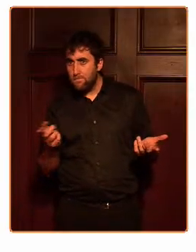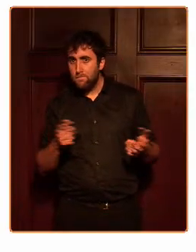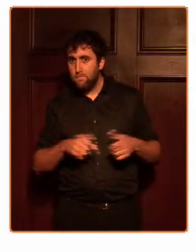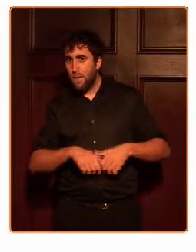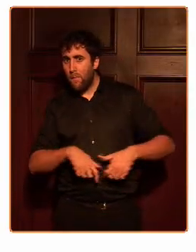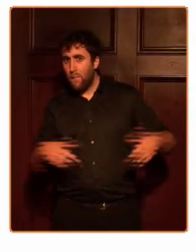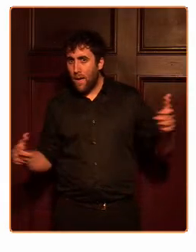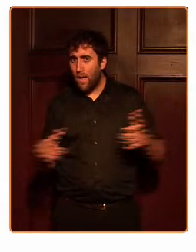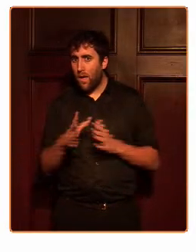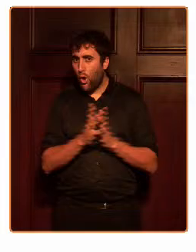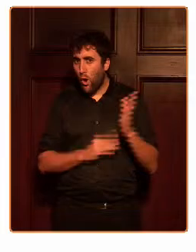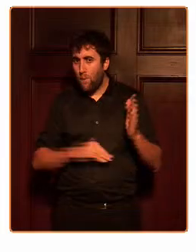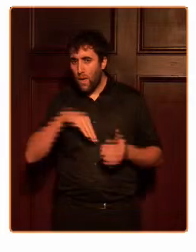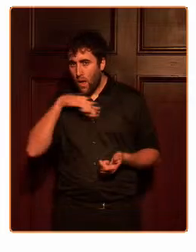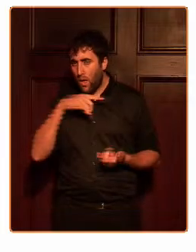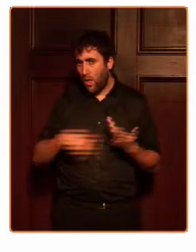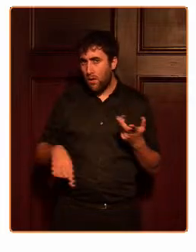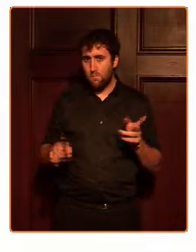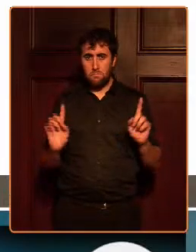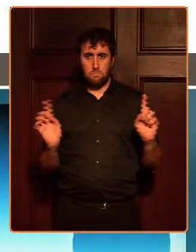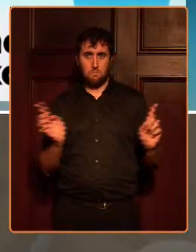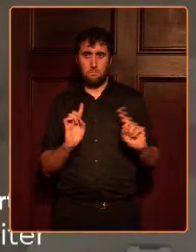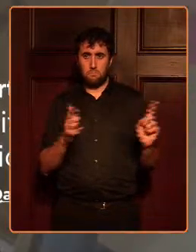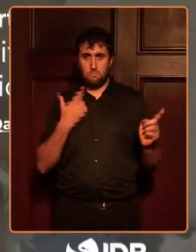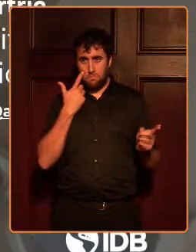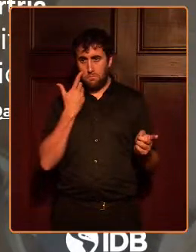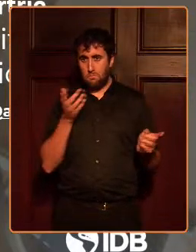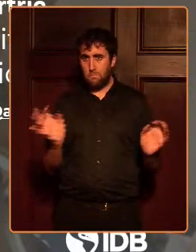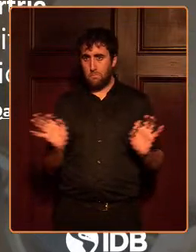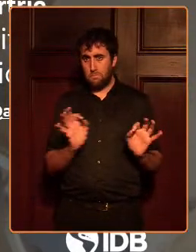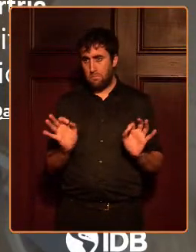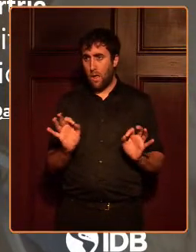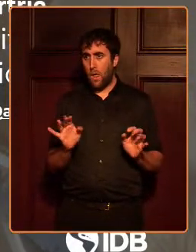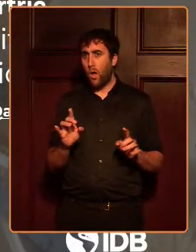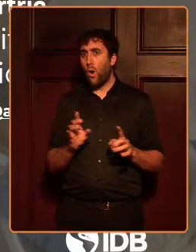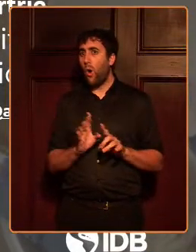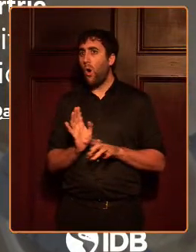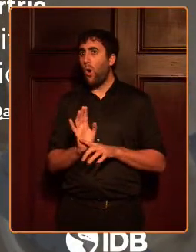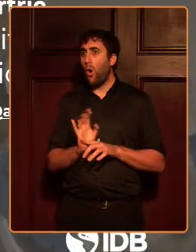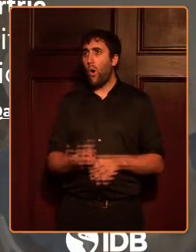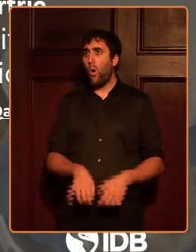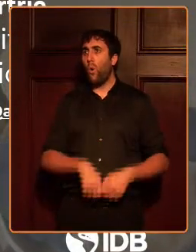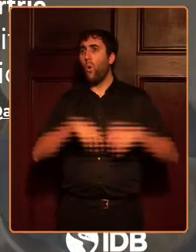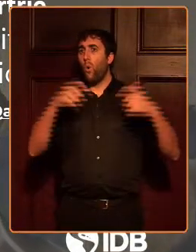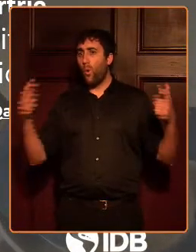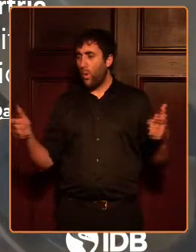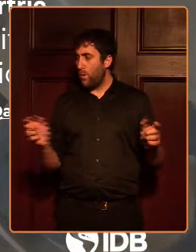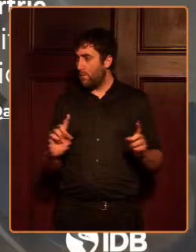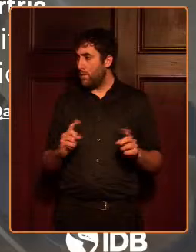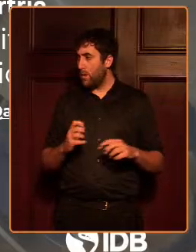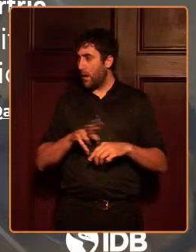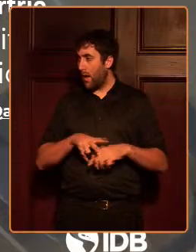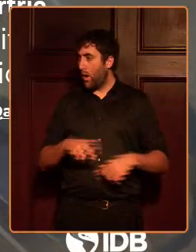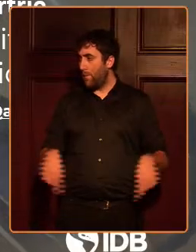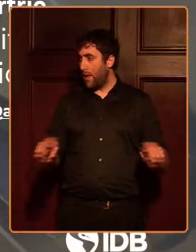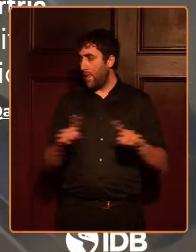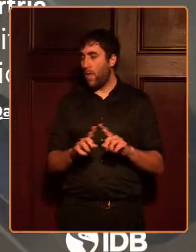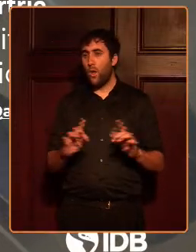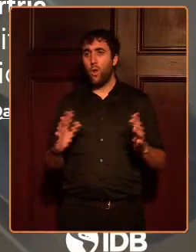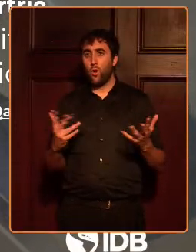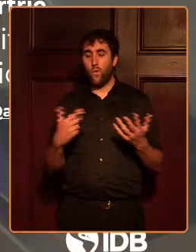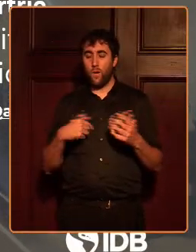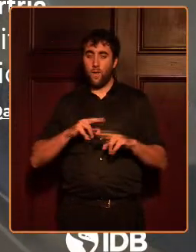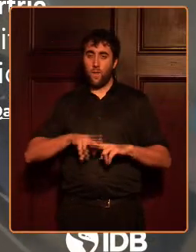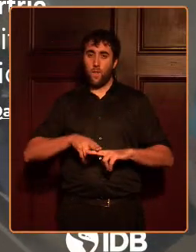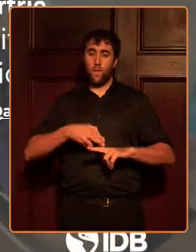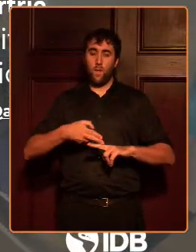porcentaje de estudiantes que están copiando es superior o ha aumentado de forma dramática. Y les aconsejo, no